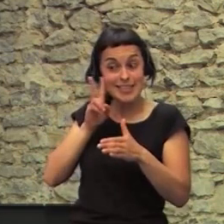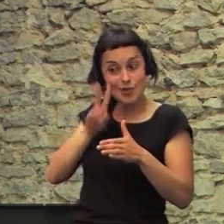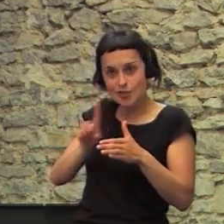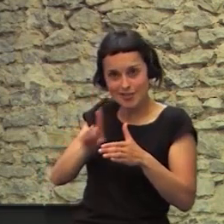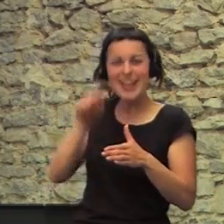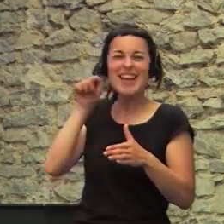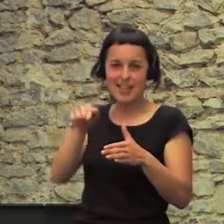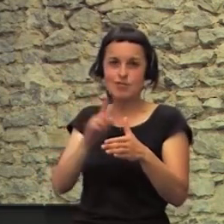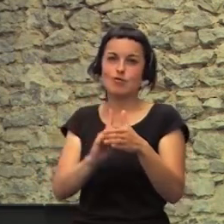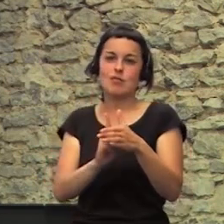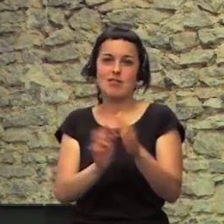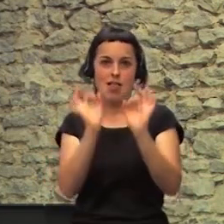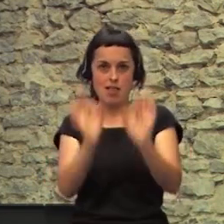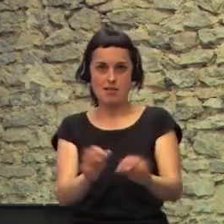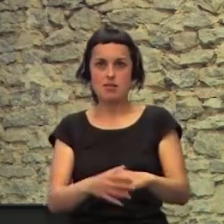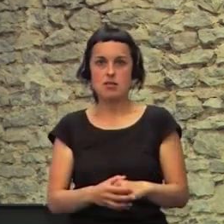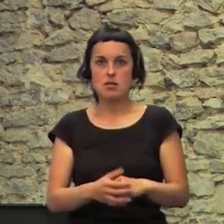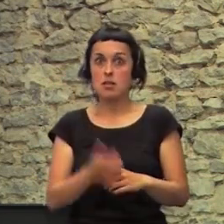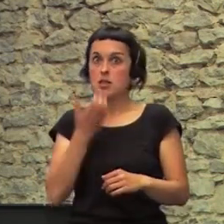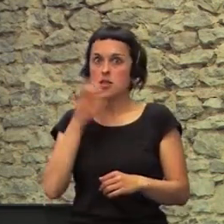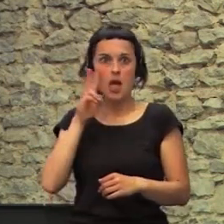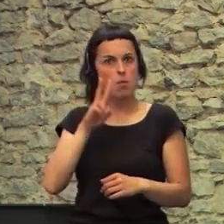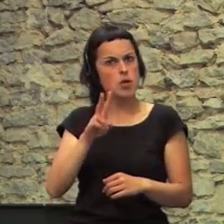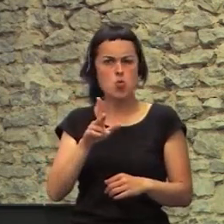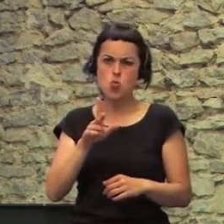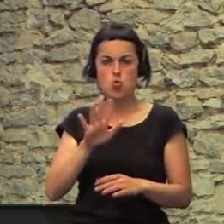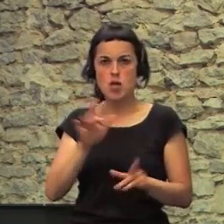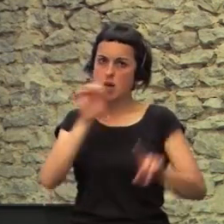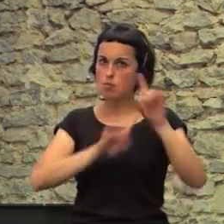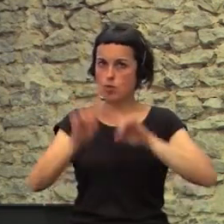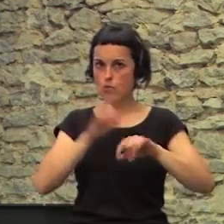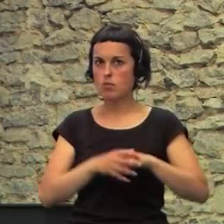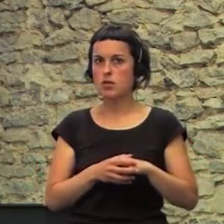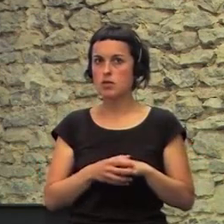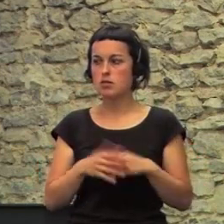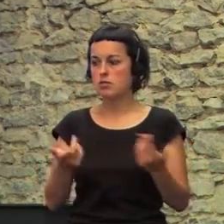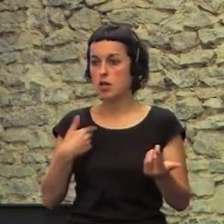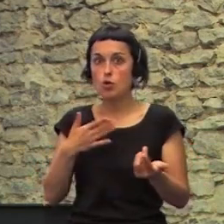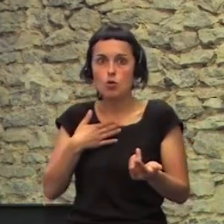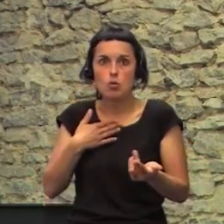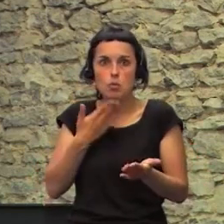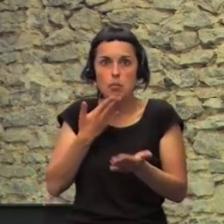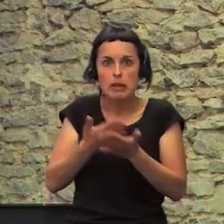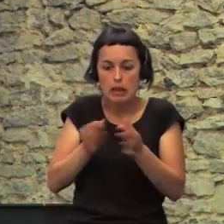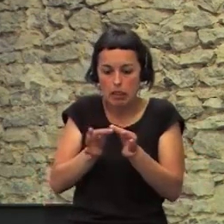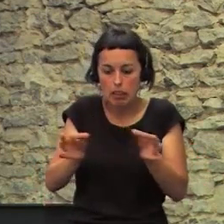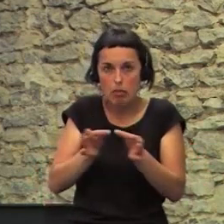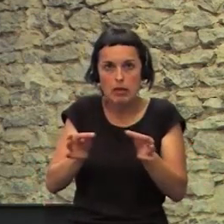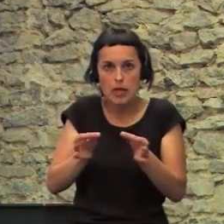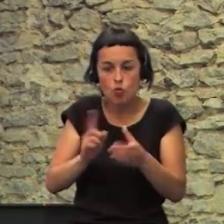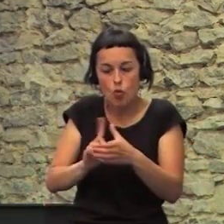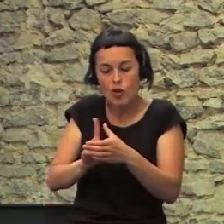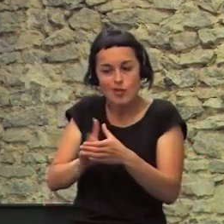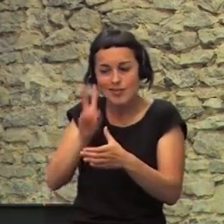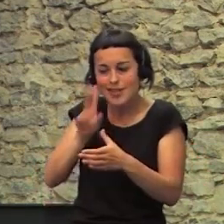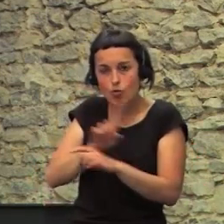ver. Eso es realmente, yo cuando pedía medidas, esa era la medida. Un clítoris que no se vea. Y ahí habla